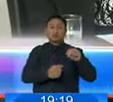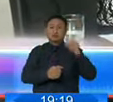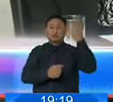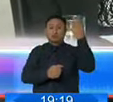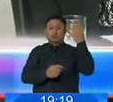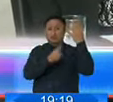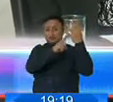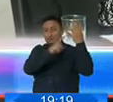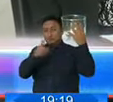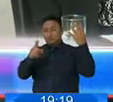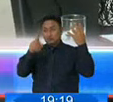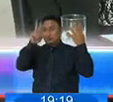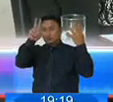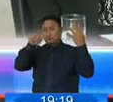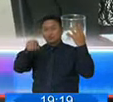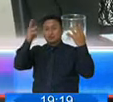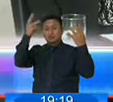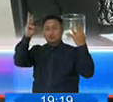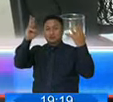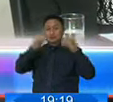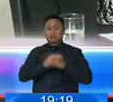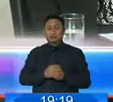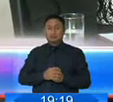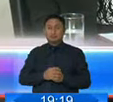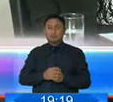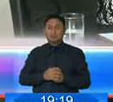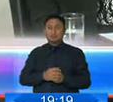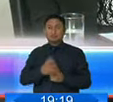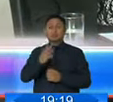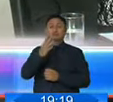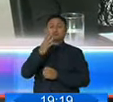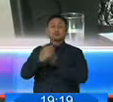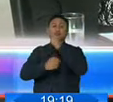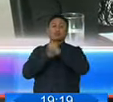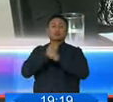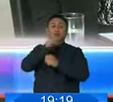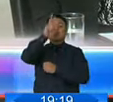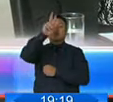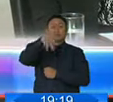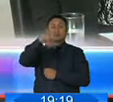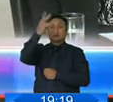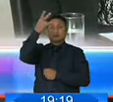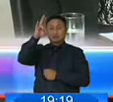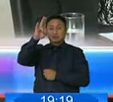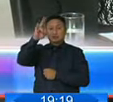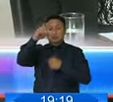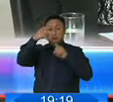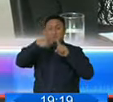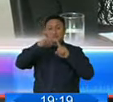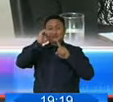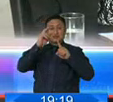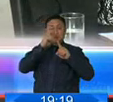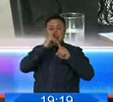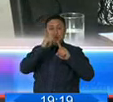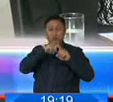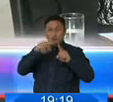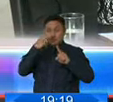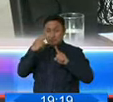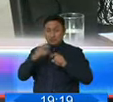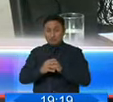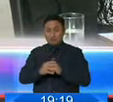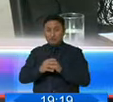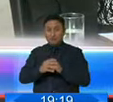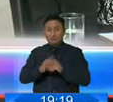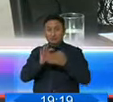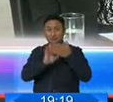año 2016. El año 2017 y 2017, en los meses de junio, se ve que existe